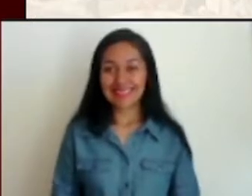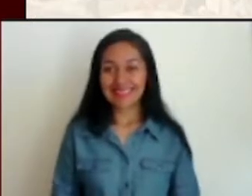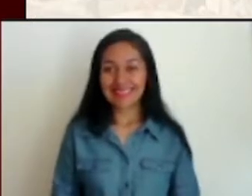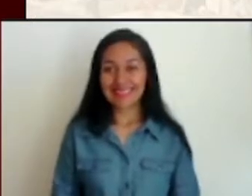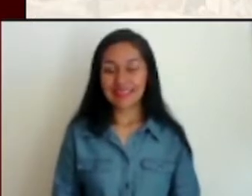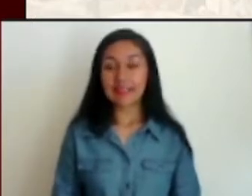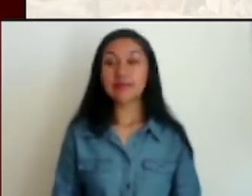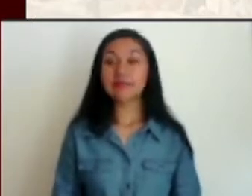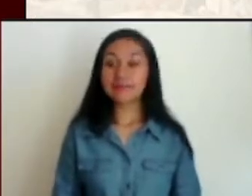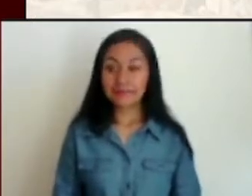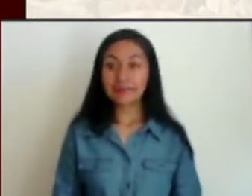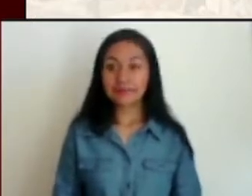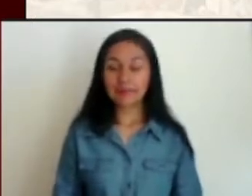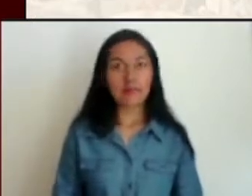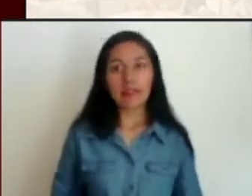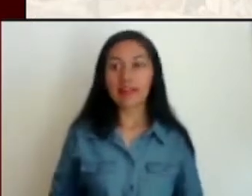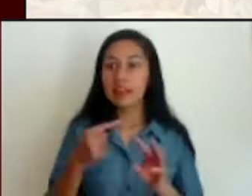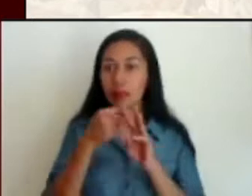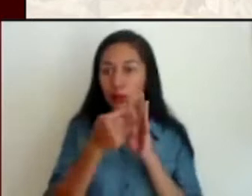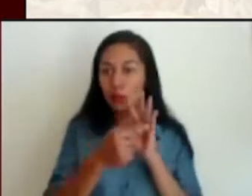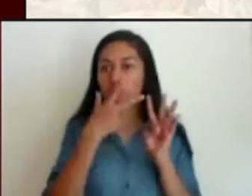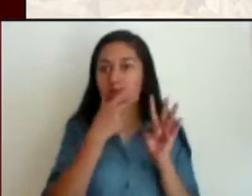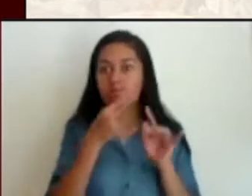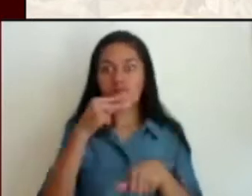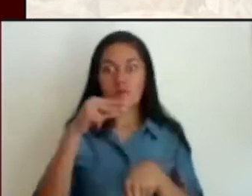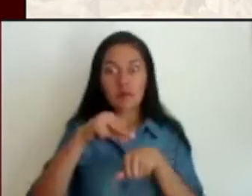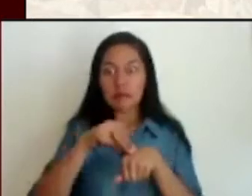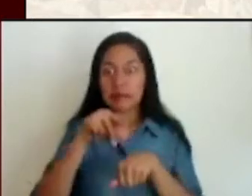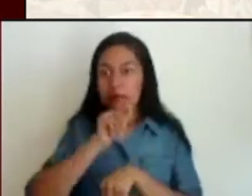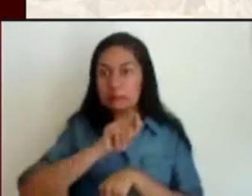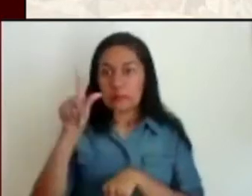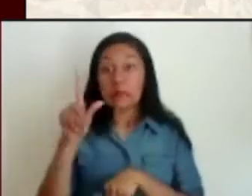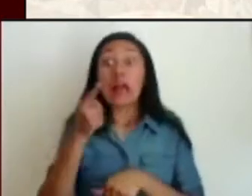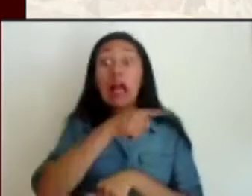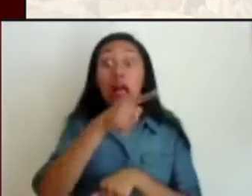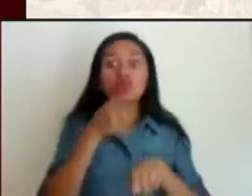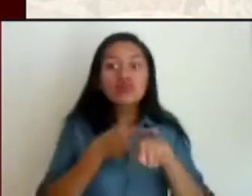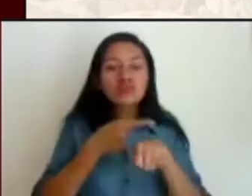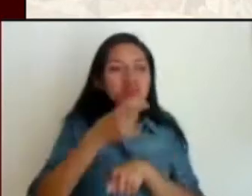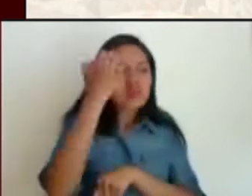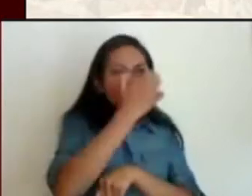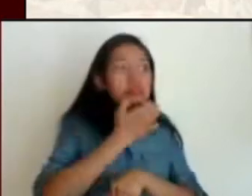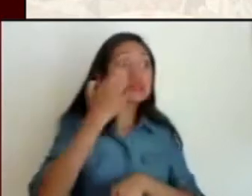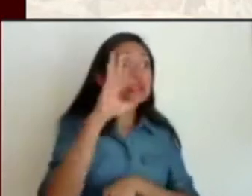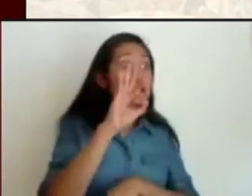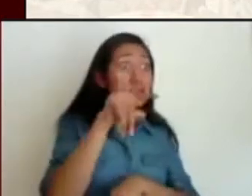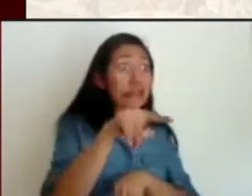Se planteó que estos médicos, revisando a los enfermos y analizando quiénes podían tener peste, muchas